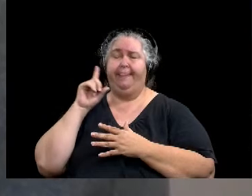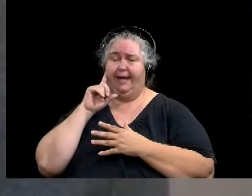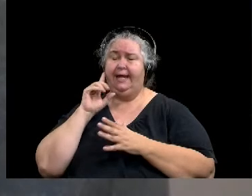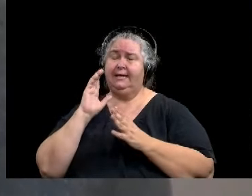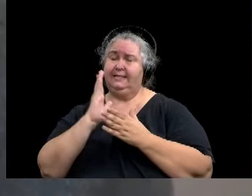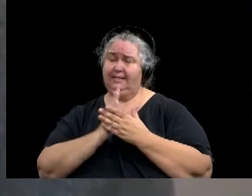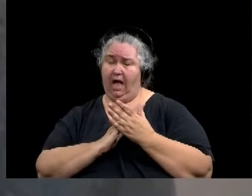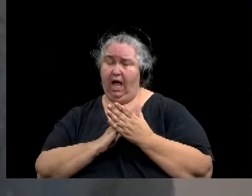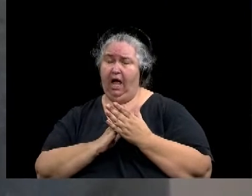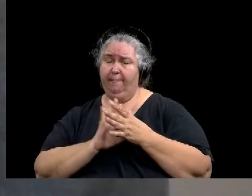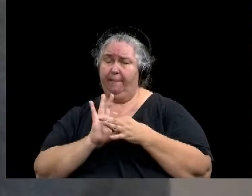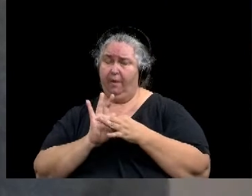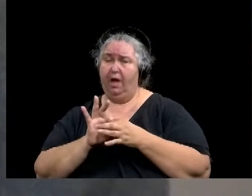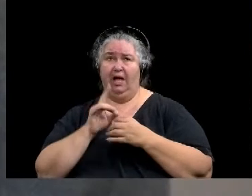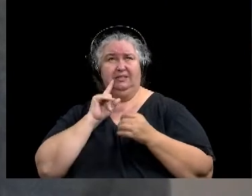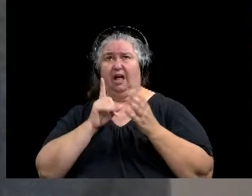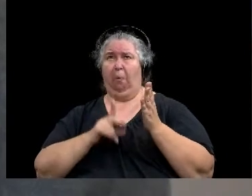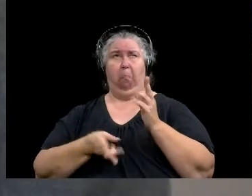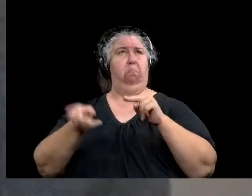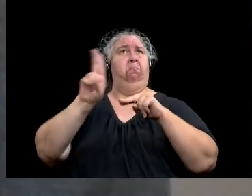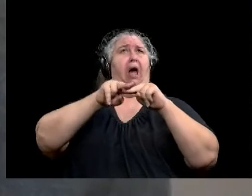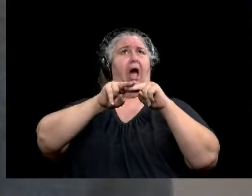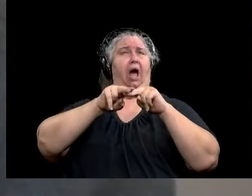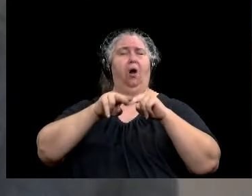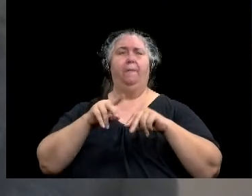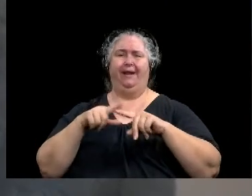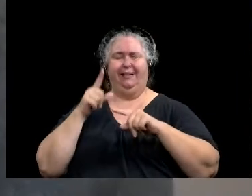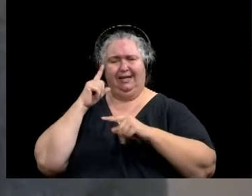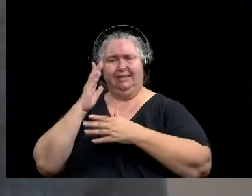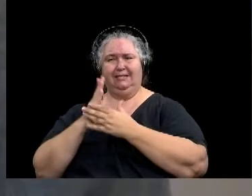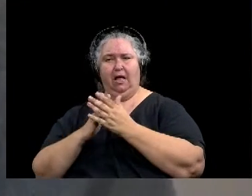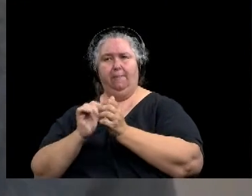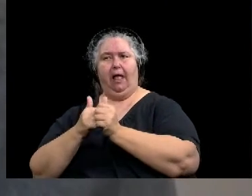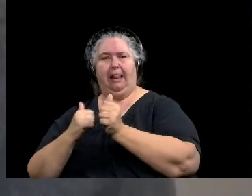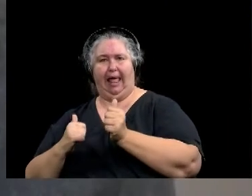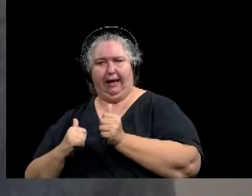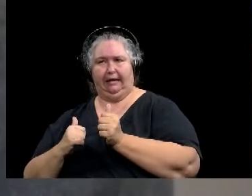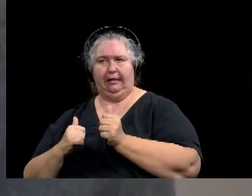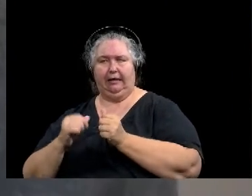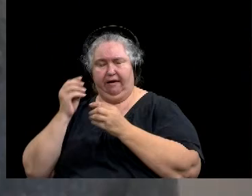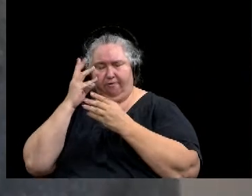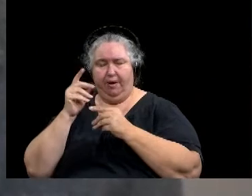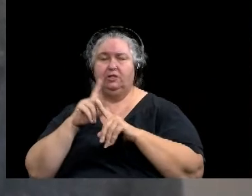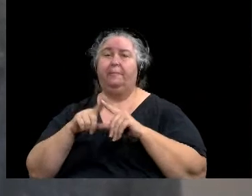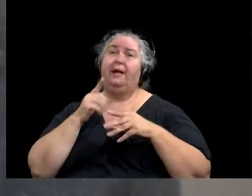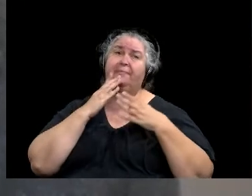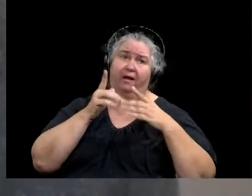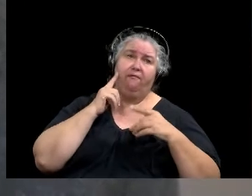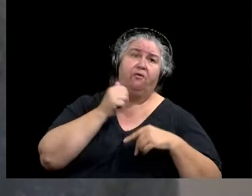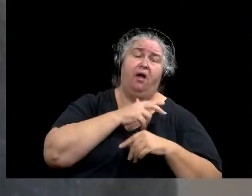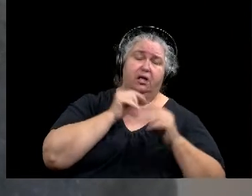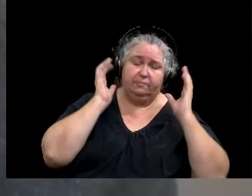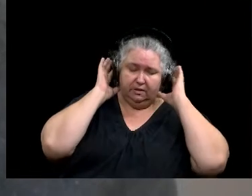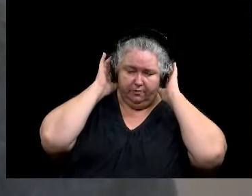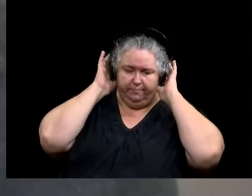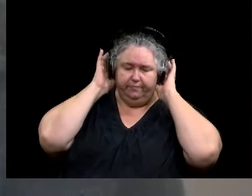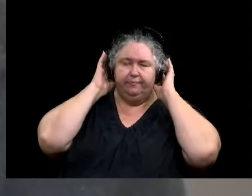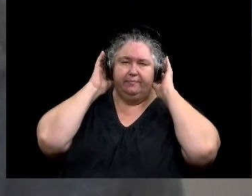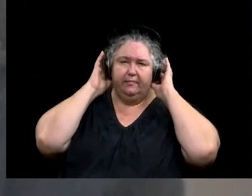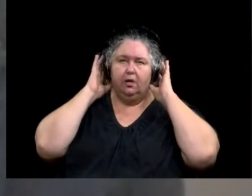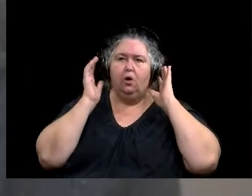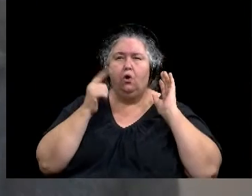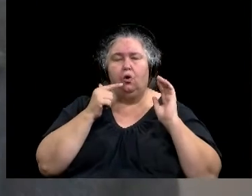pasada así es que eso es un número muy incrementos y por eso estoy muy agradecido con los hospitales